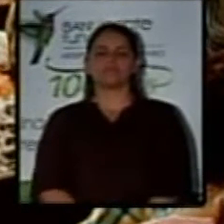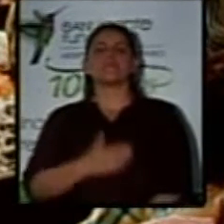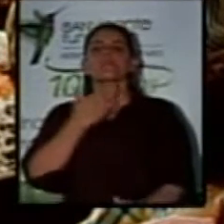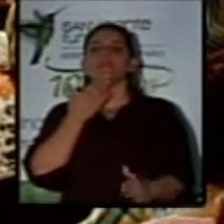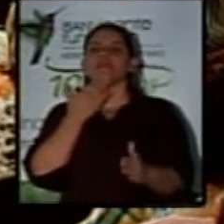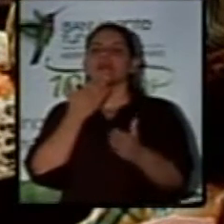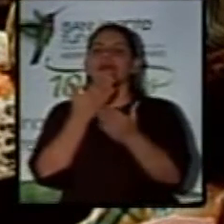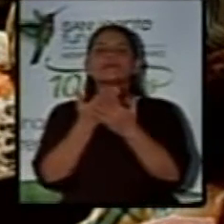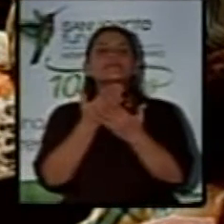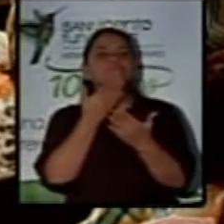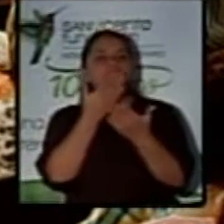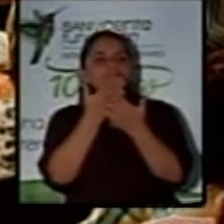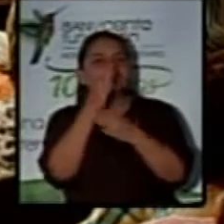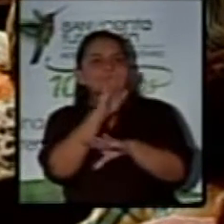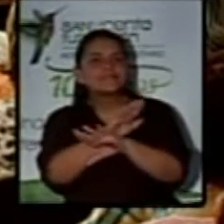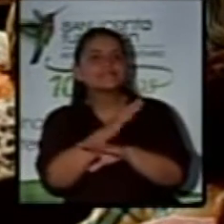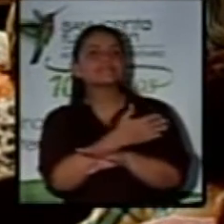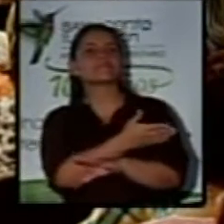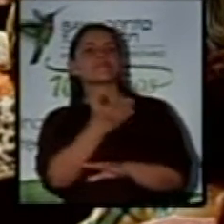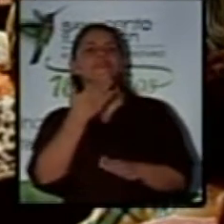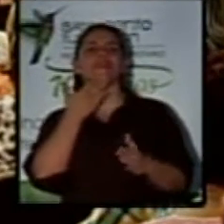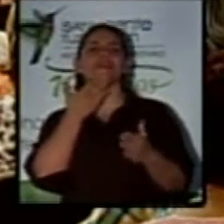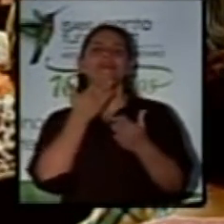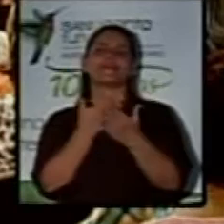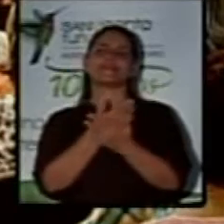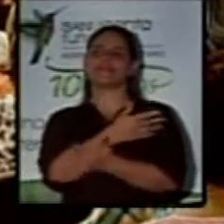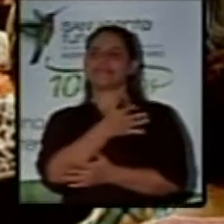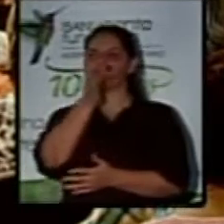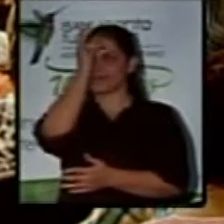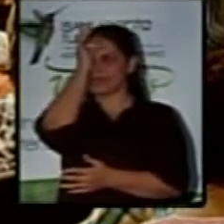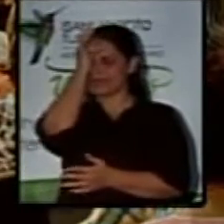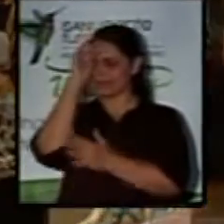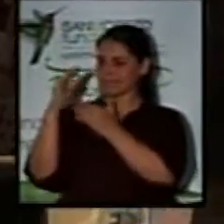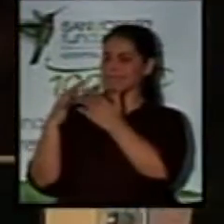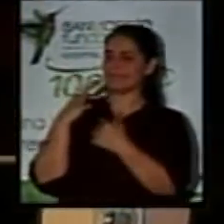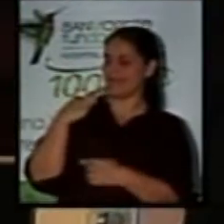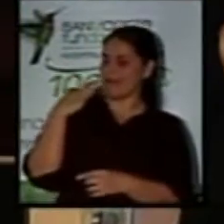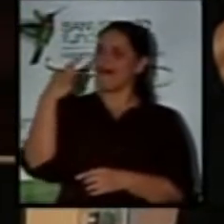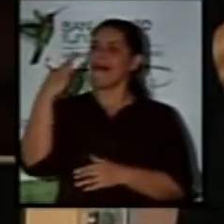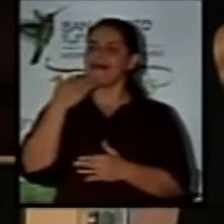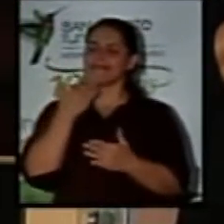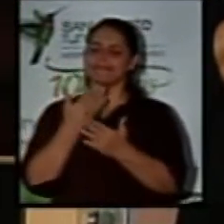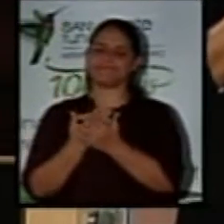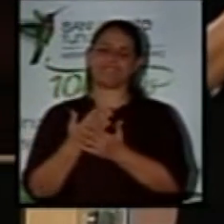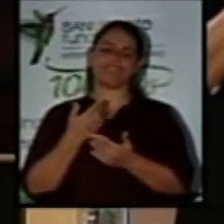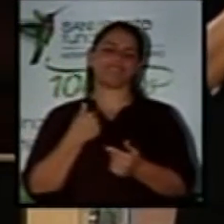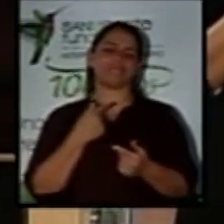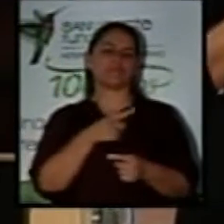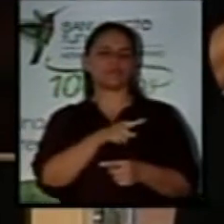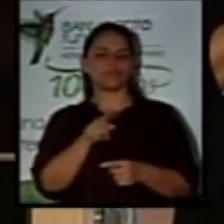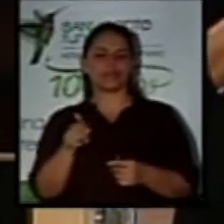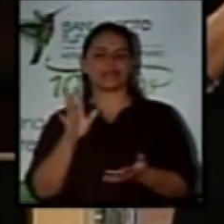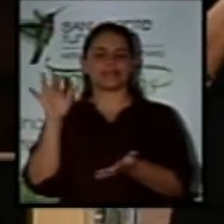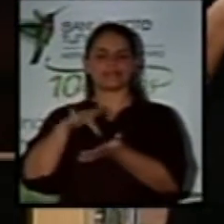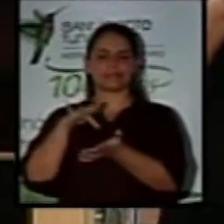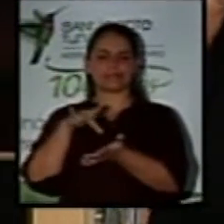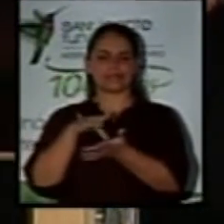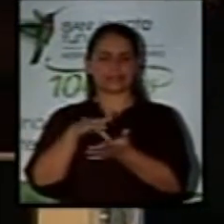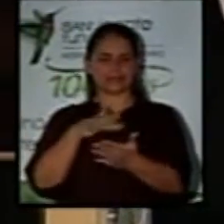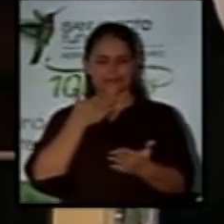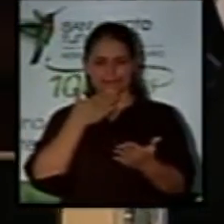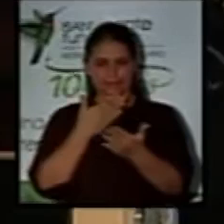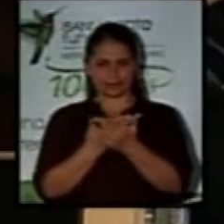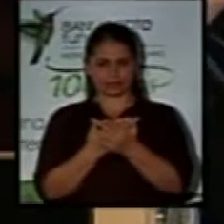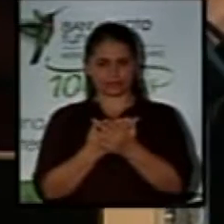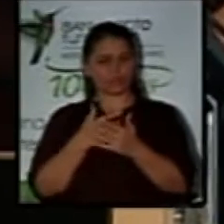Gracias. Buenas tardes, muchas gracias a las directivas del hospital por invitarme a compartir esta tarde con ustedes y a ustedes por la asistencia